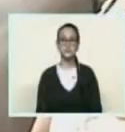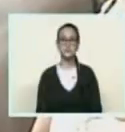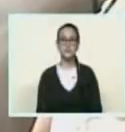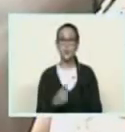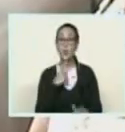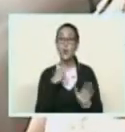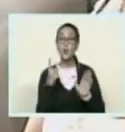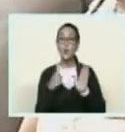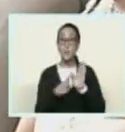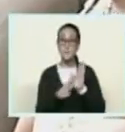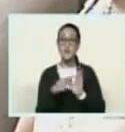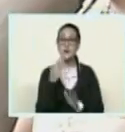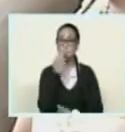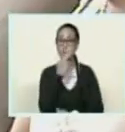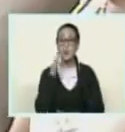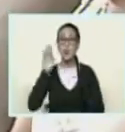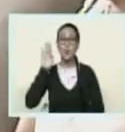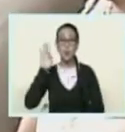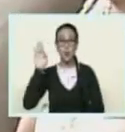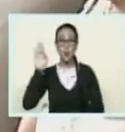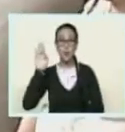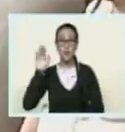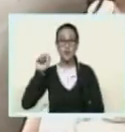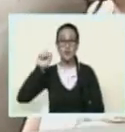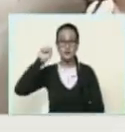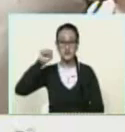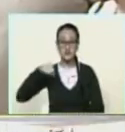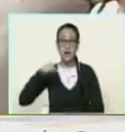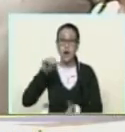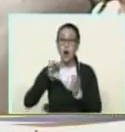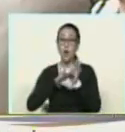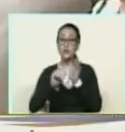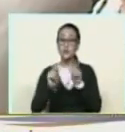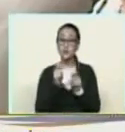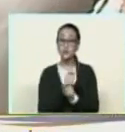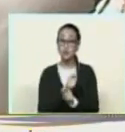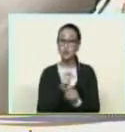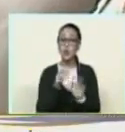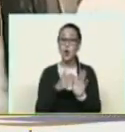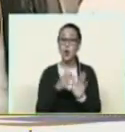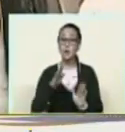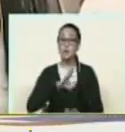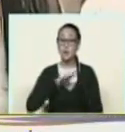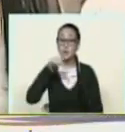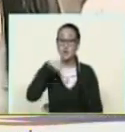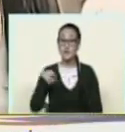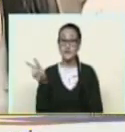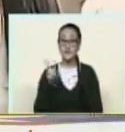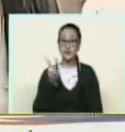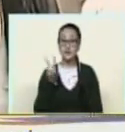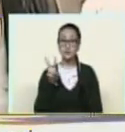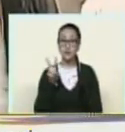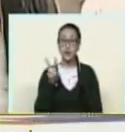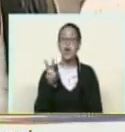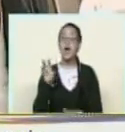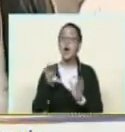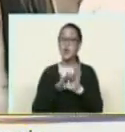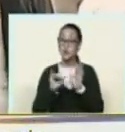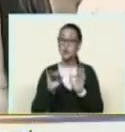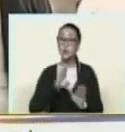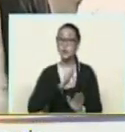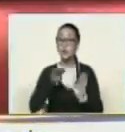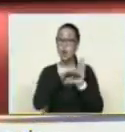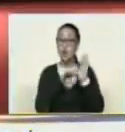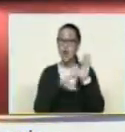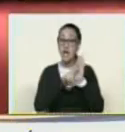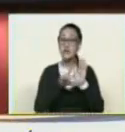Constitución de la República Bolivariana de Venezuela, la Constitución del Estado Bolivariano de Miranda, las